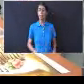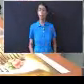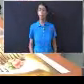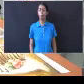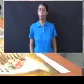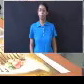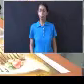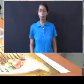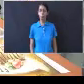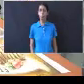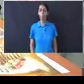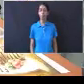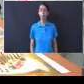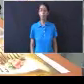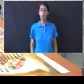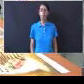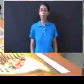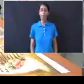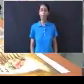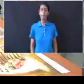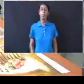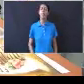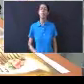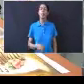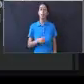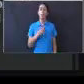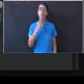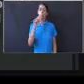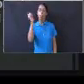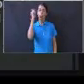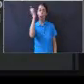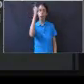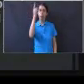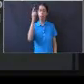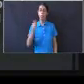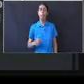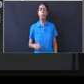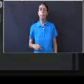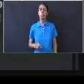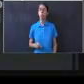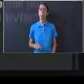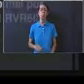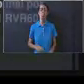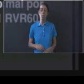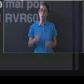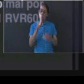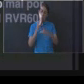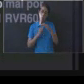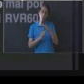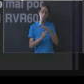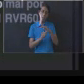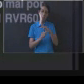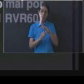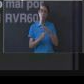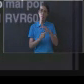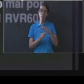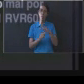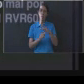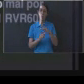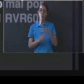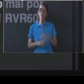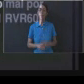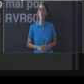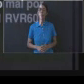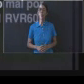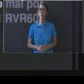Y David había dicho, ciertamente, en vano he guardado lo que está en el desierto. Miren la respuesta que le da David a Naval.